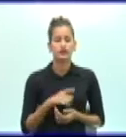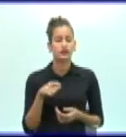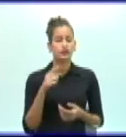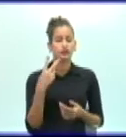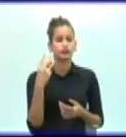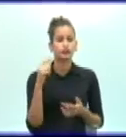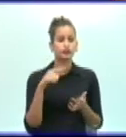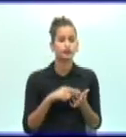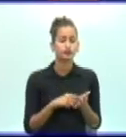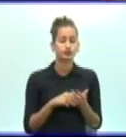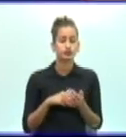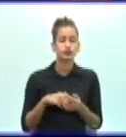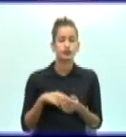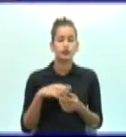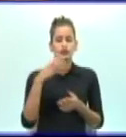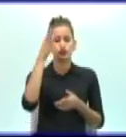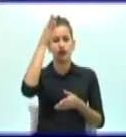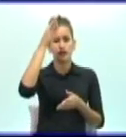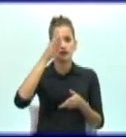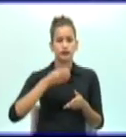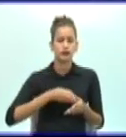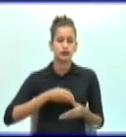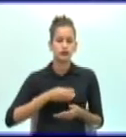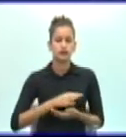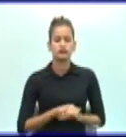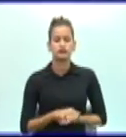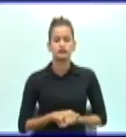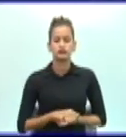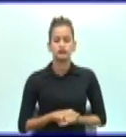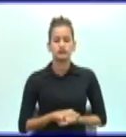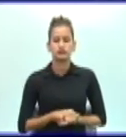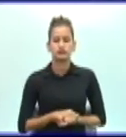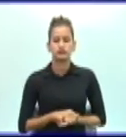voy a trazar ahora una recta.